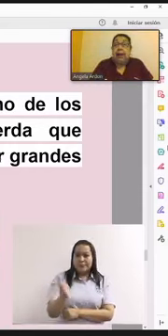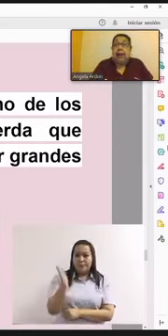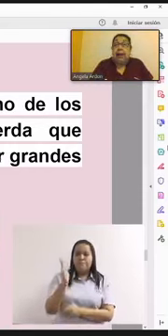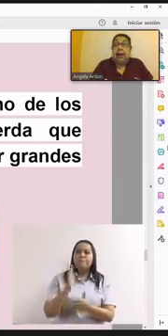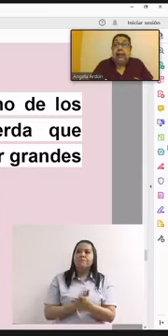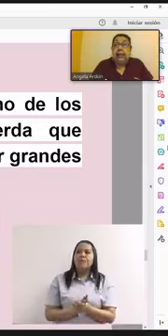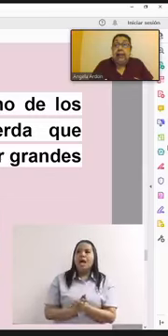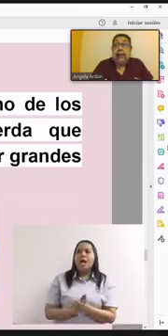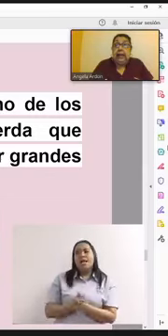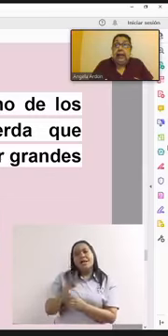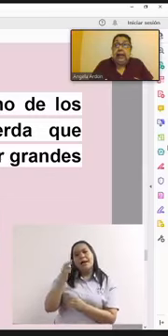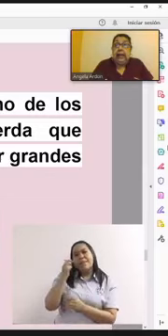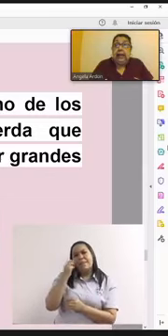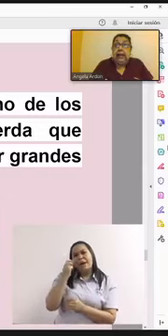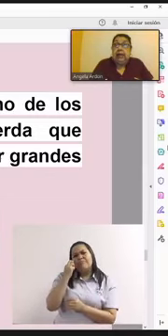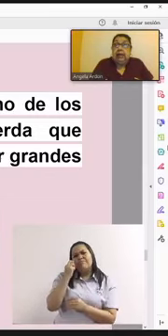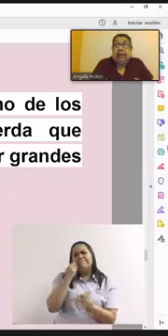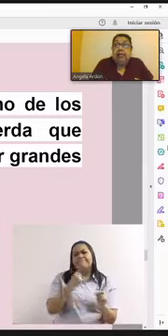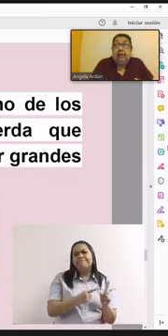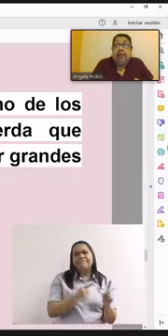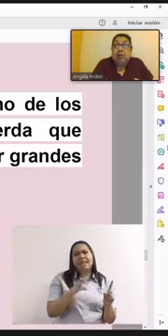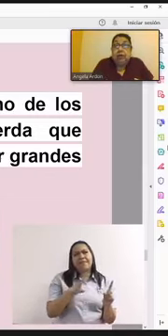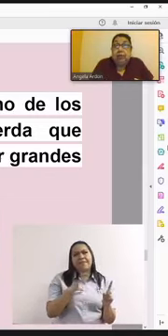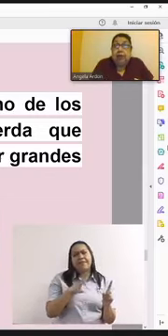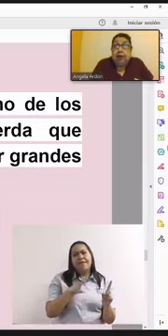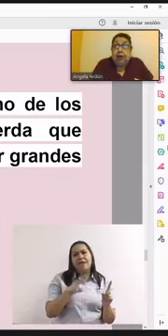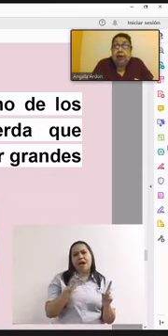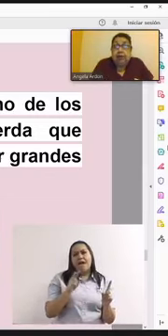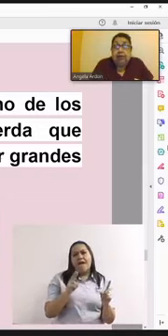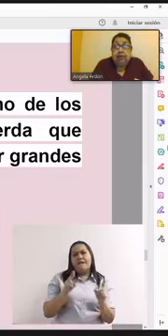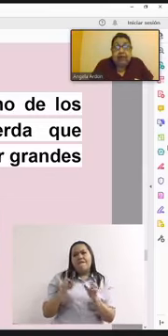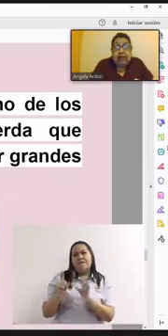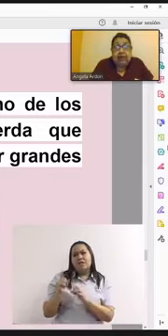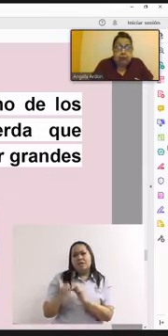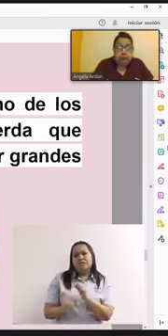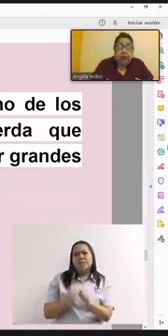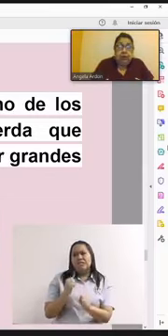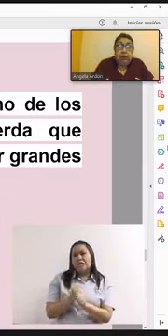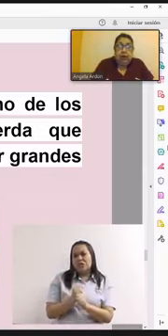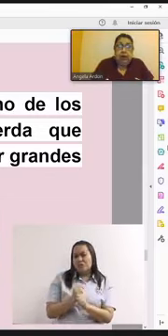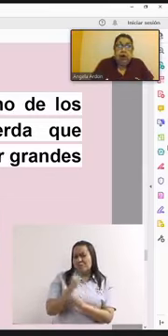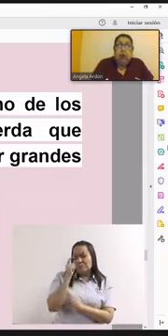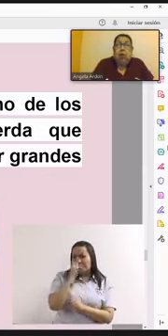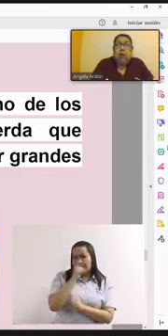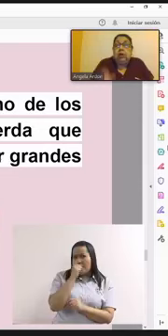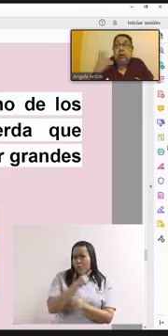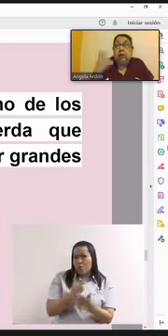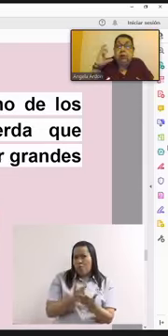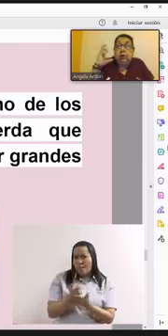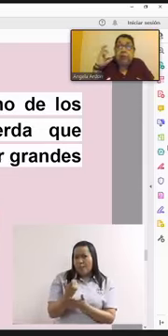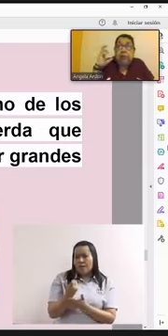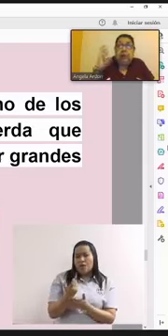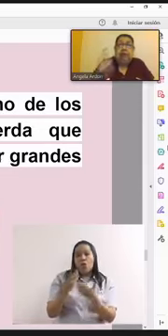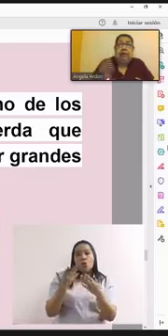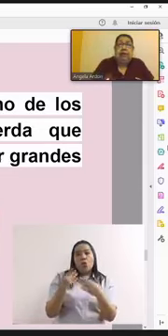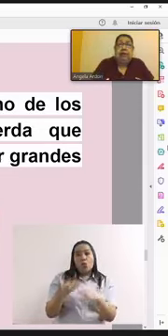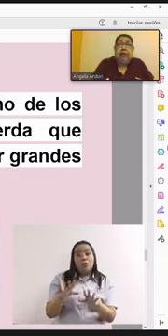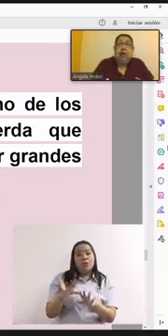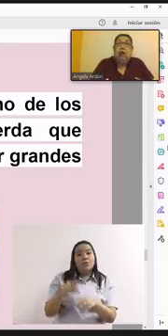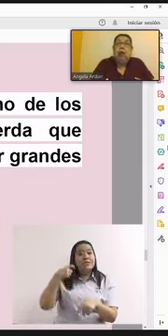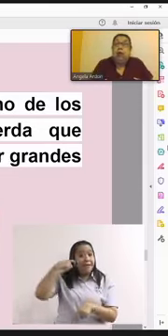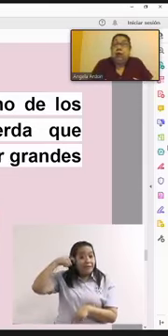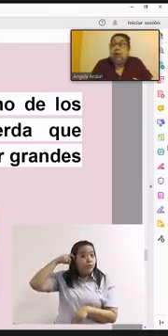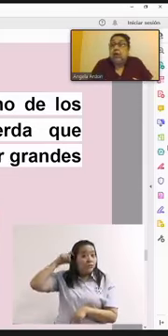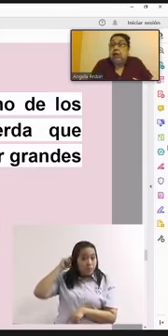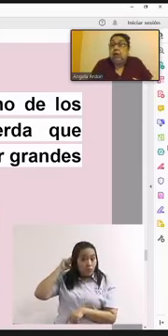papá tenía 26 años, no había podido comprar la prótesis, se la dimos. Cuando le pusimos la prótesis,